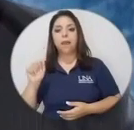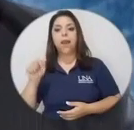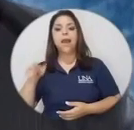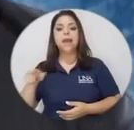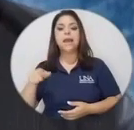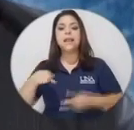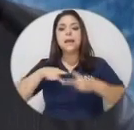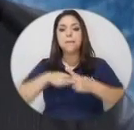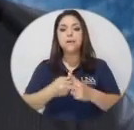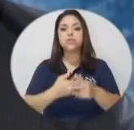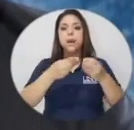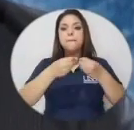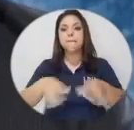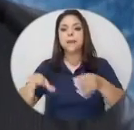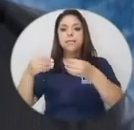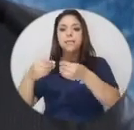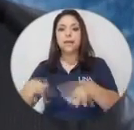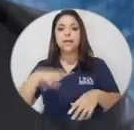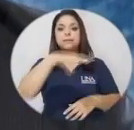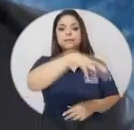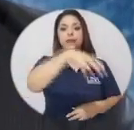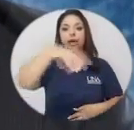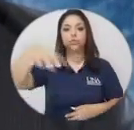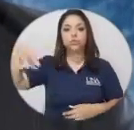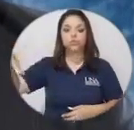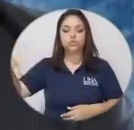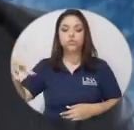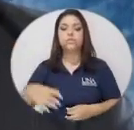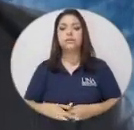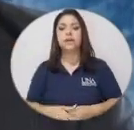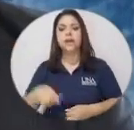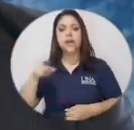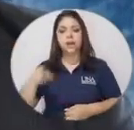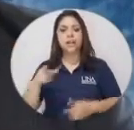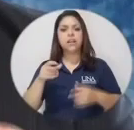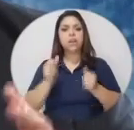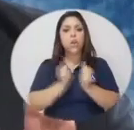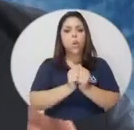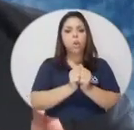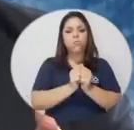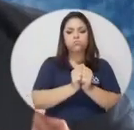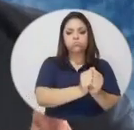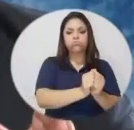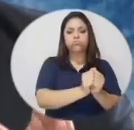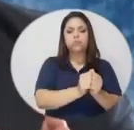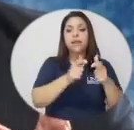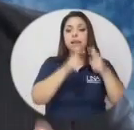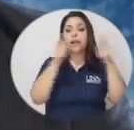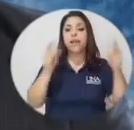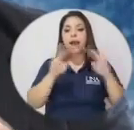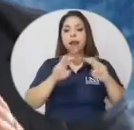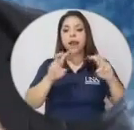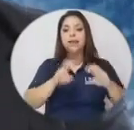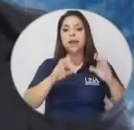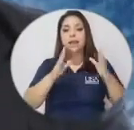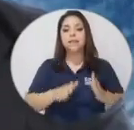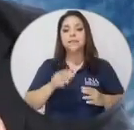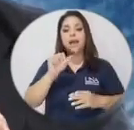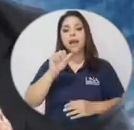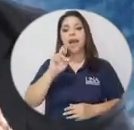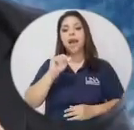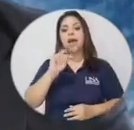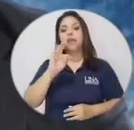estados. Estaba con un gran analista, Antonio Ramos, Monseñor Antonio Ramos, y nos